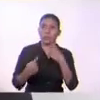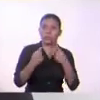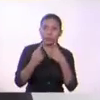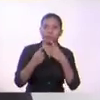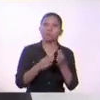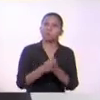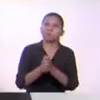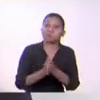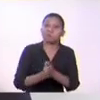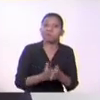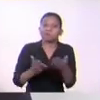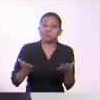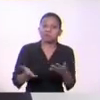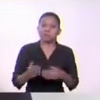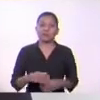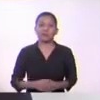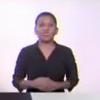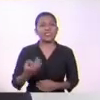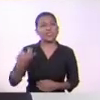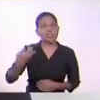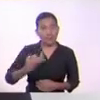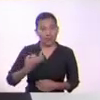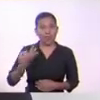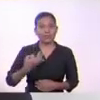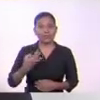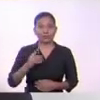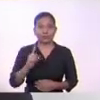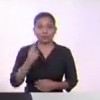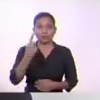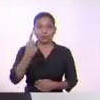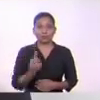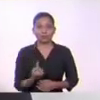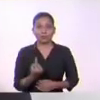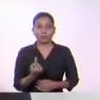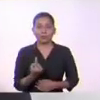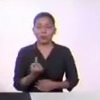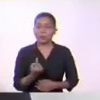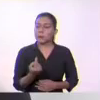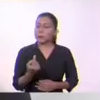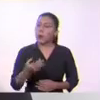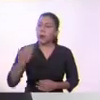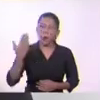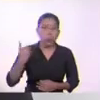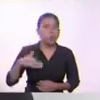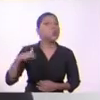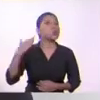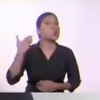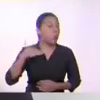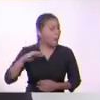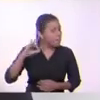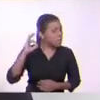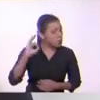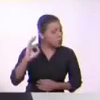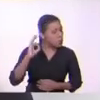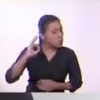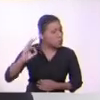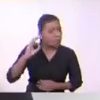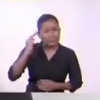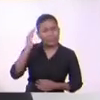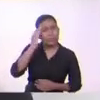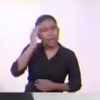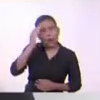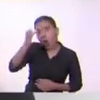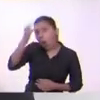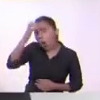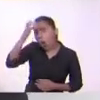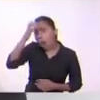En este caso se requiere de una persona que sea muy experimentada, pues no solamente debe